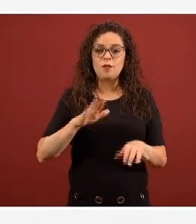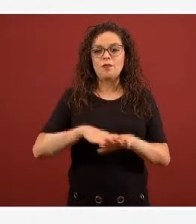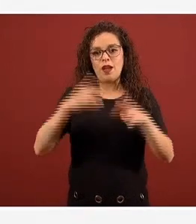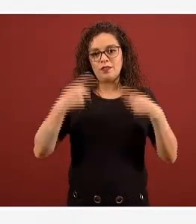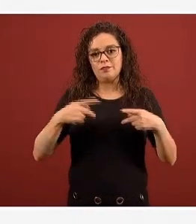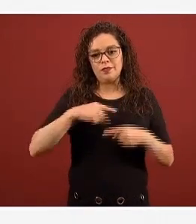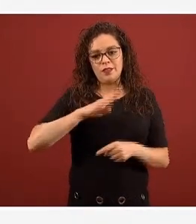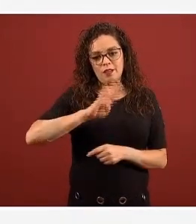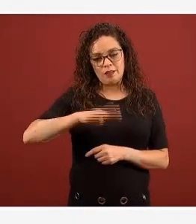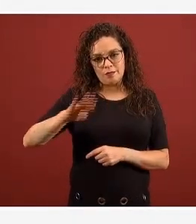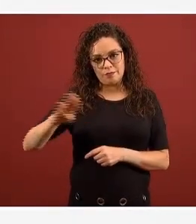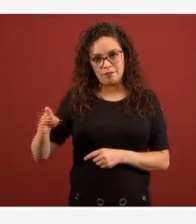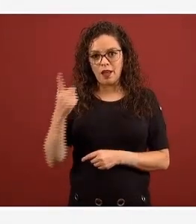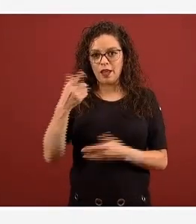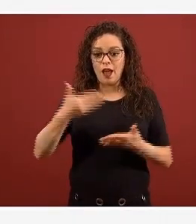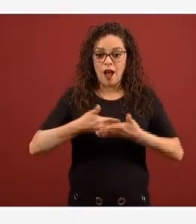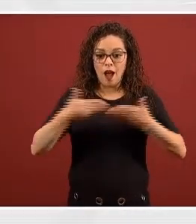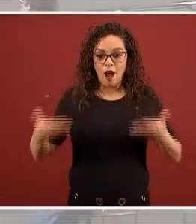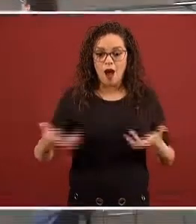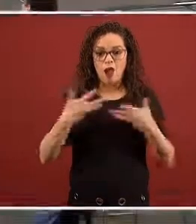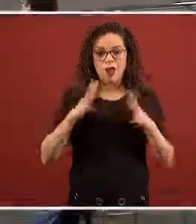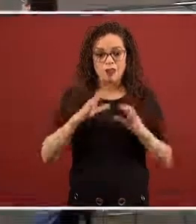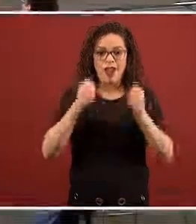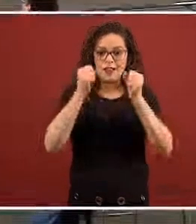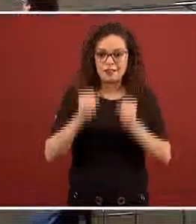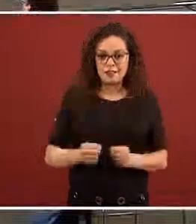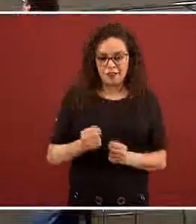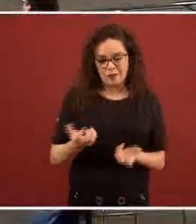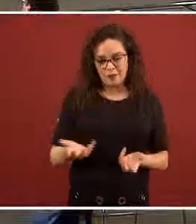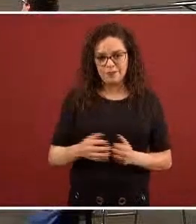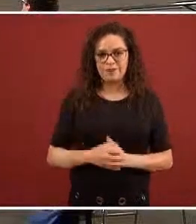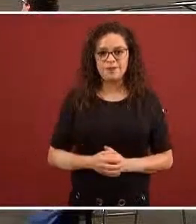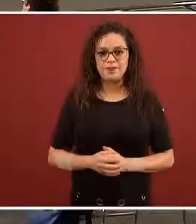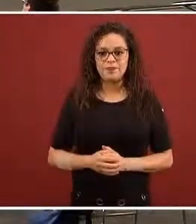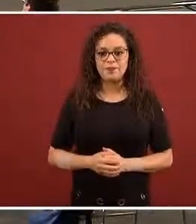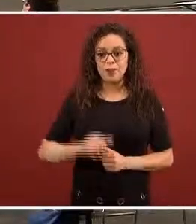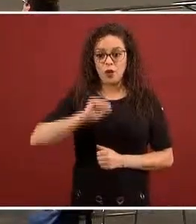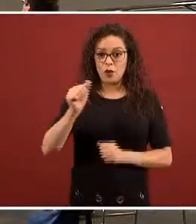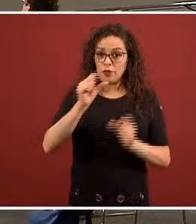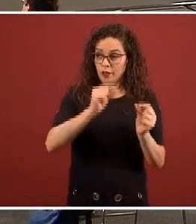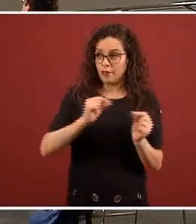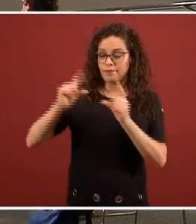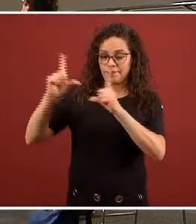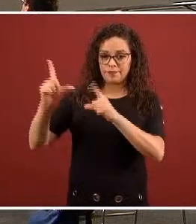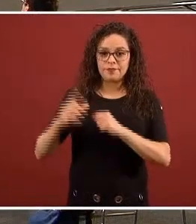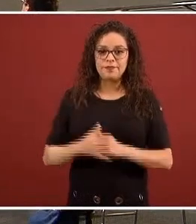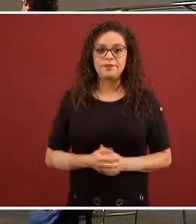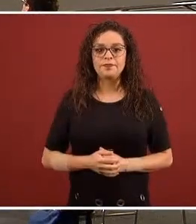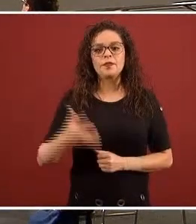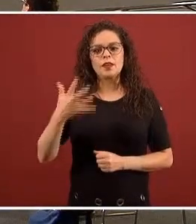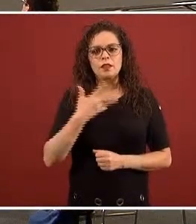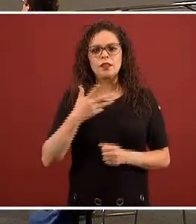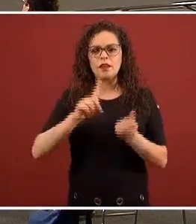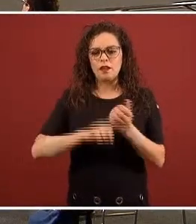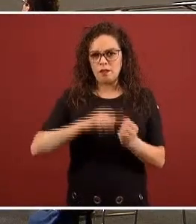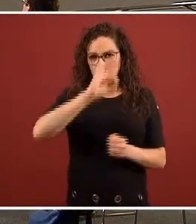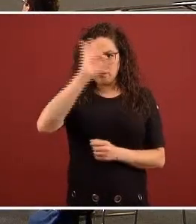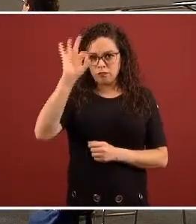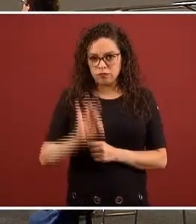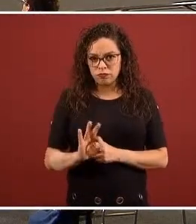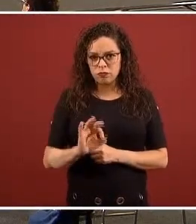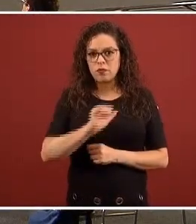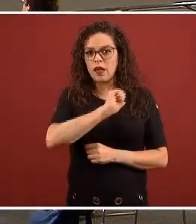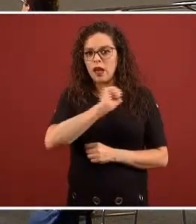han confirmado hasta el momento. La siguiente diapositiva. Aquí tenemos el porcentaje de